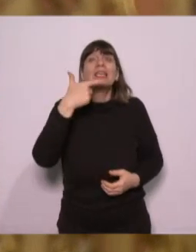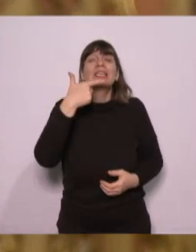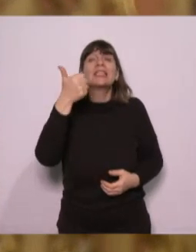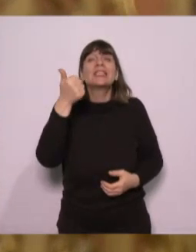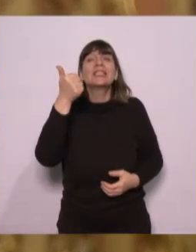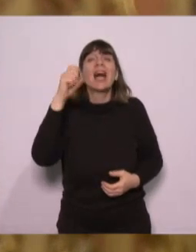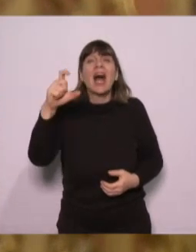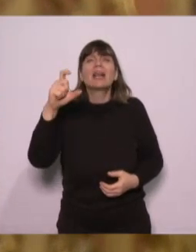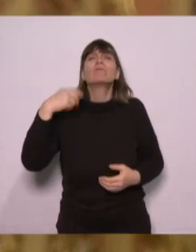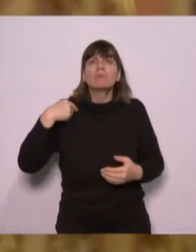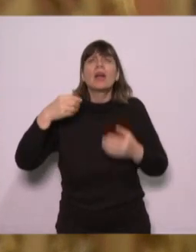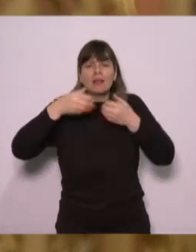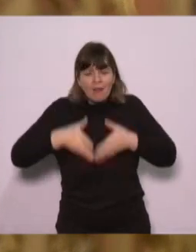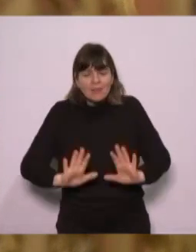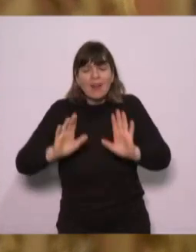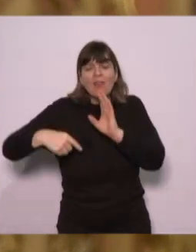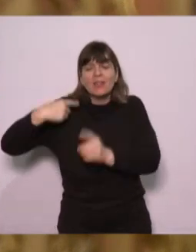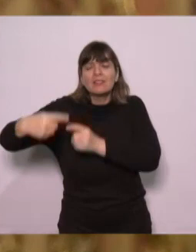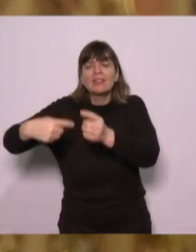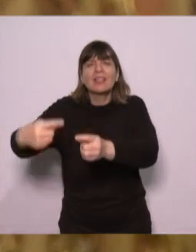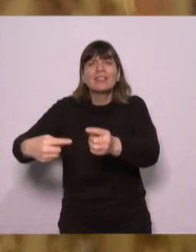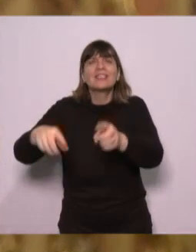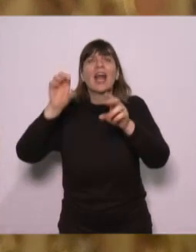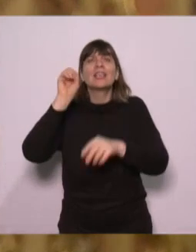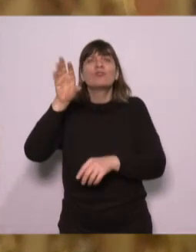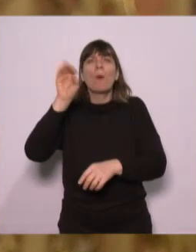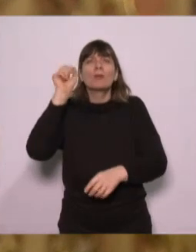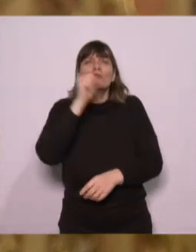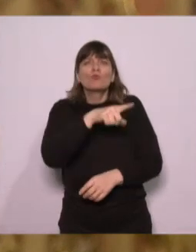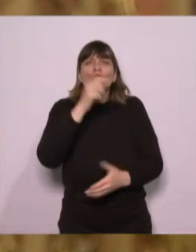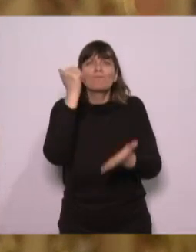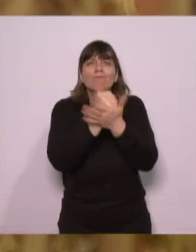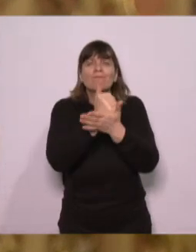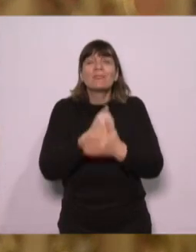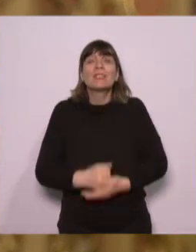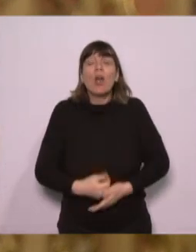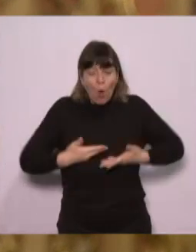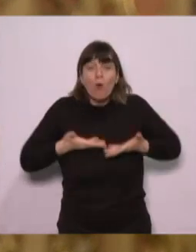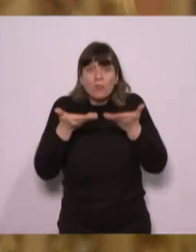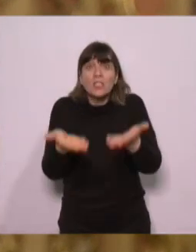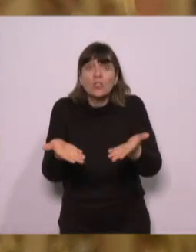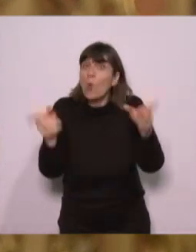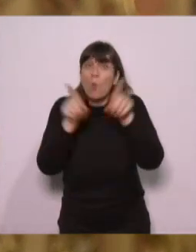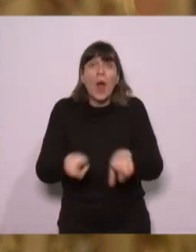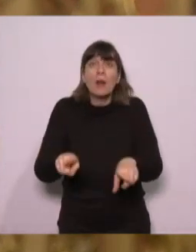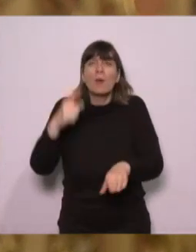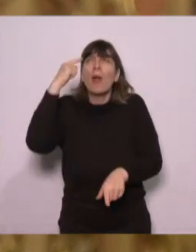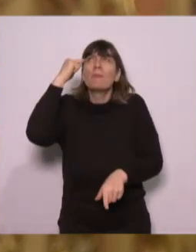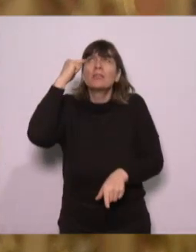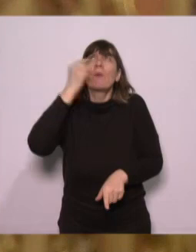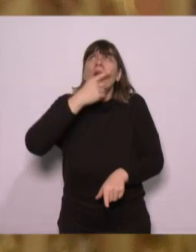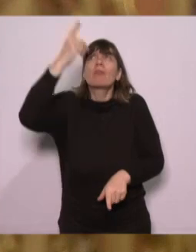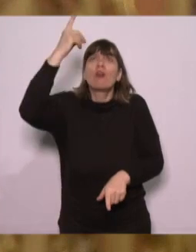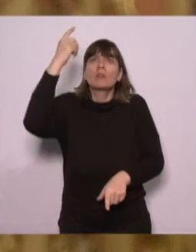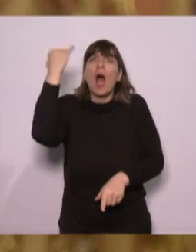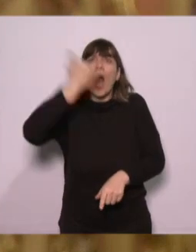Isaac nacerá la descendencia que llevará tu nombre. Y lo ofreció porque pensaba